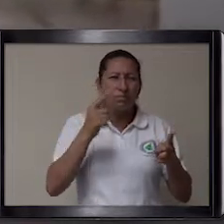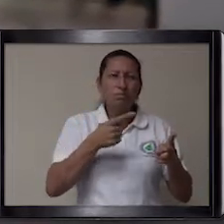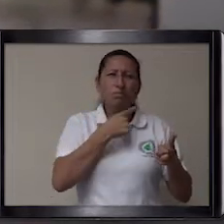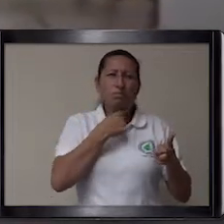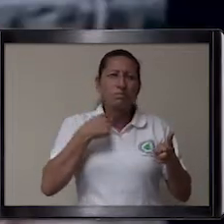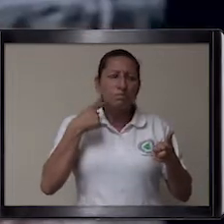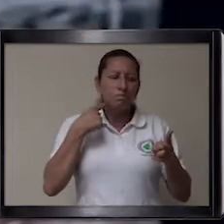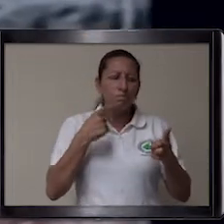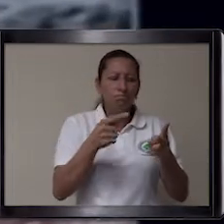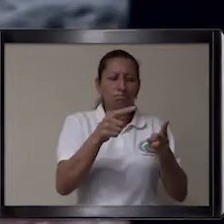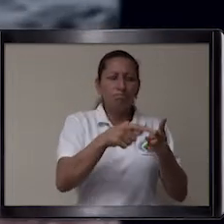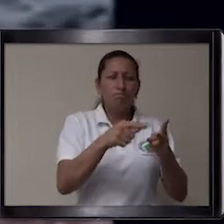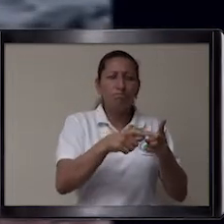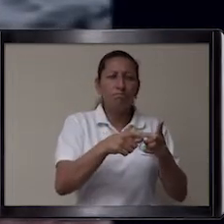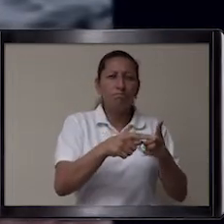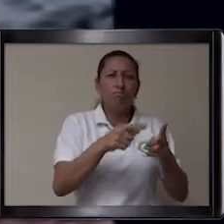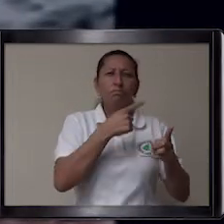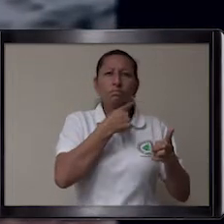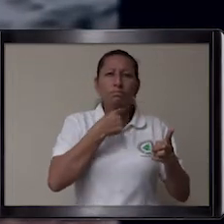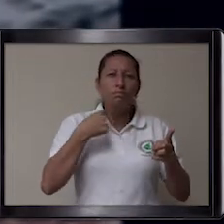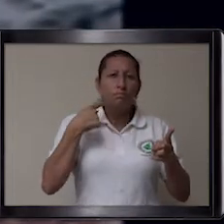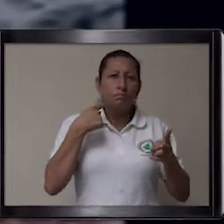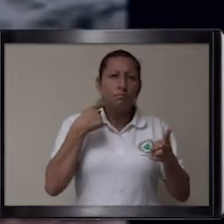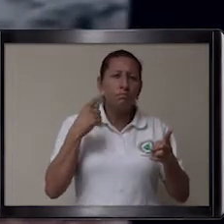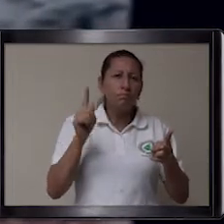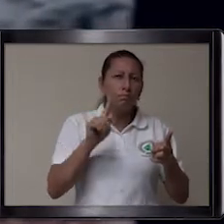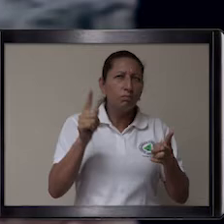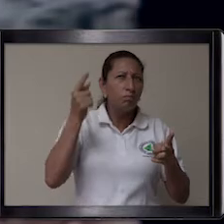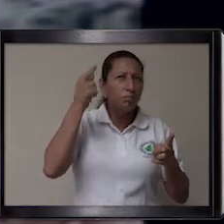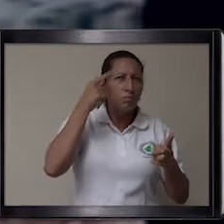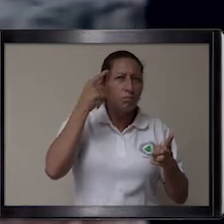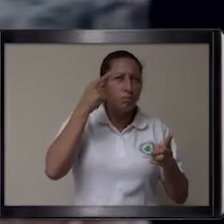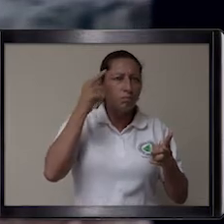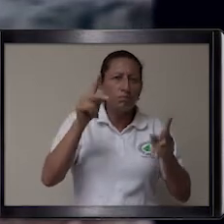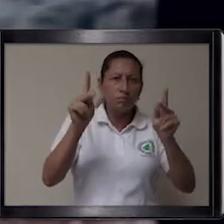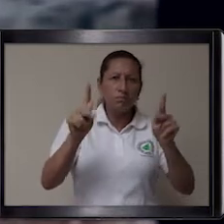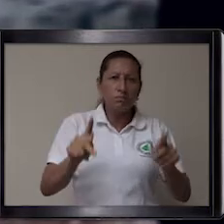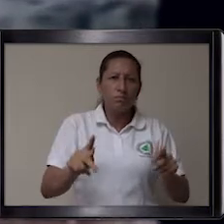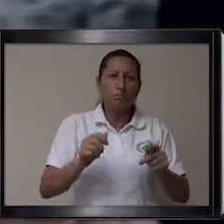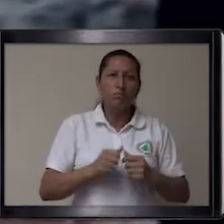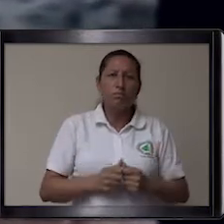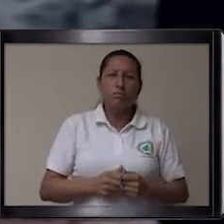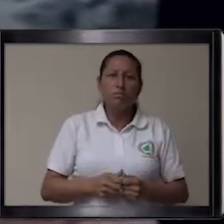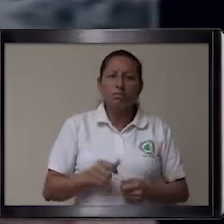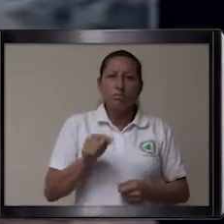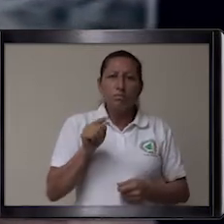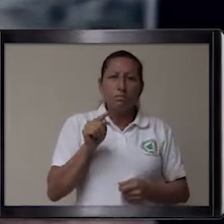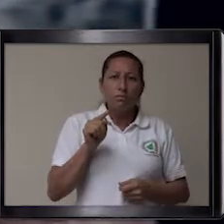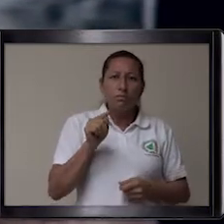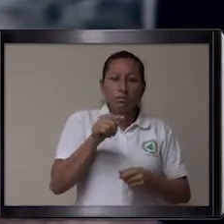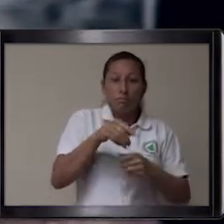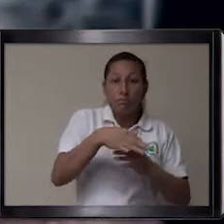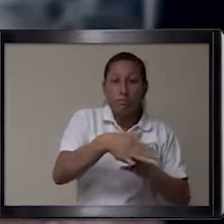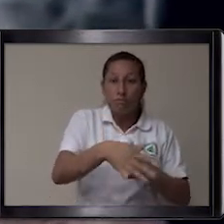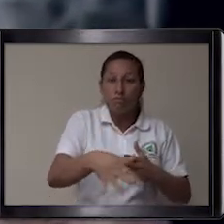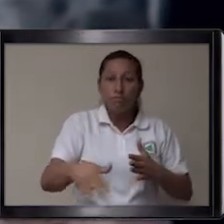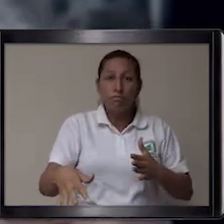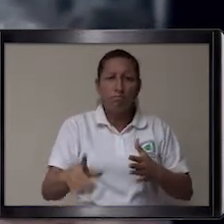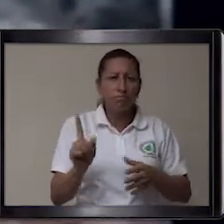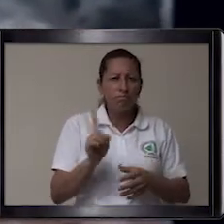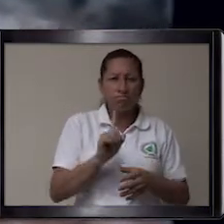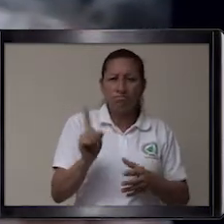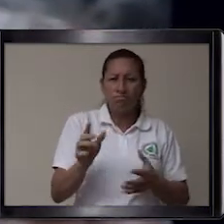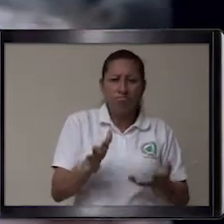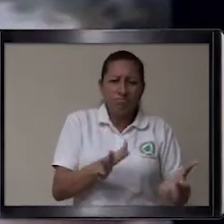¿Qué significa causa real? Significa la inestabilidad mismo del terreno. O sea que el deslizamiento no